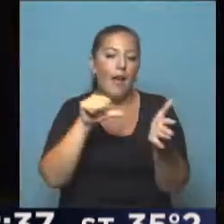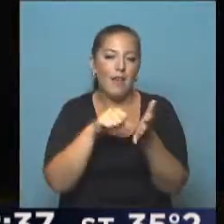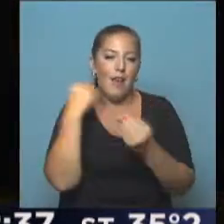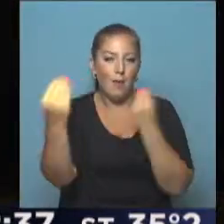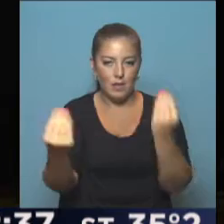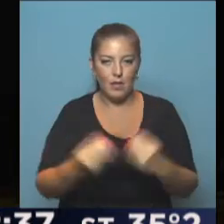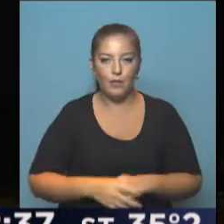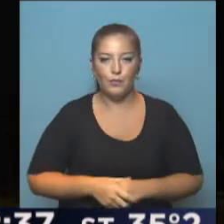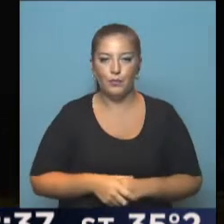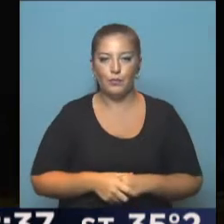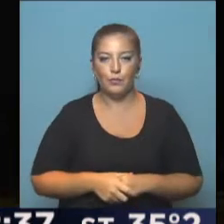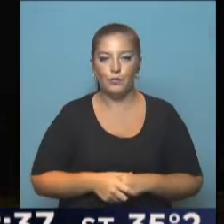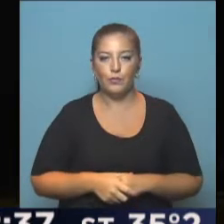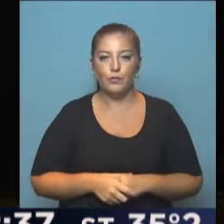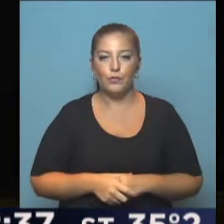representan.